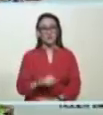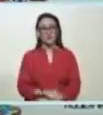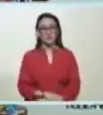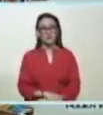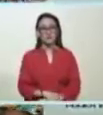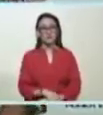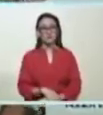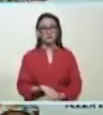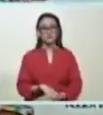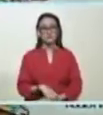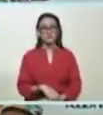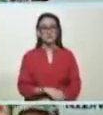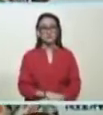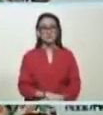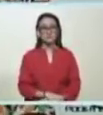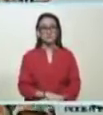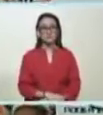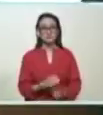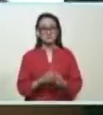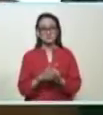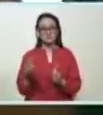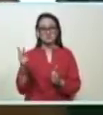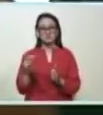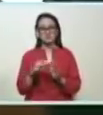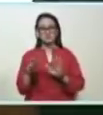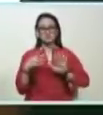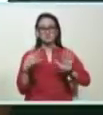República Bolivariana de Venezuela para el periodo